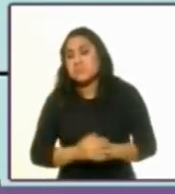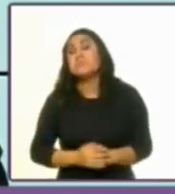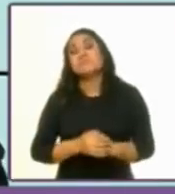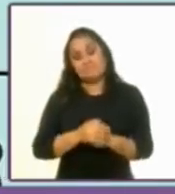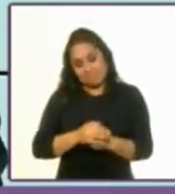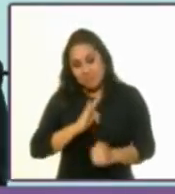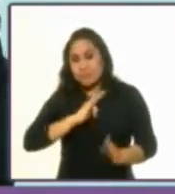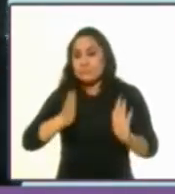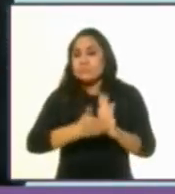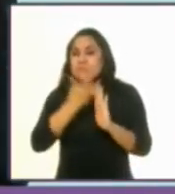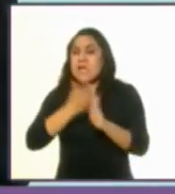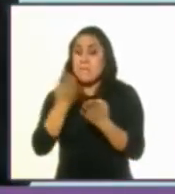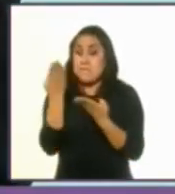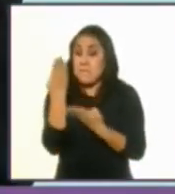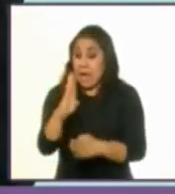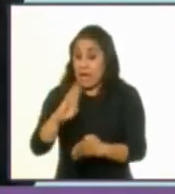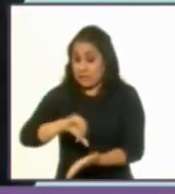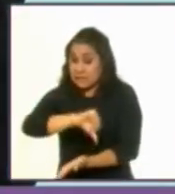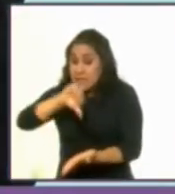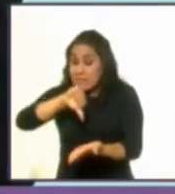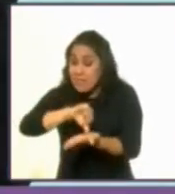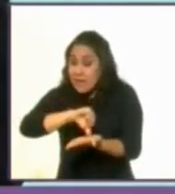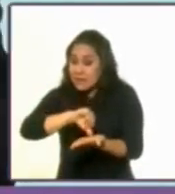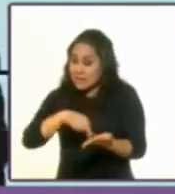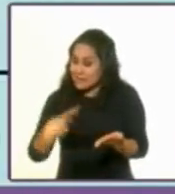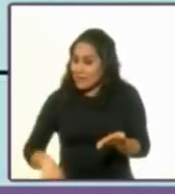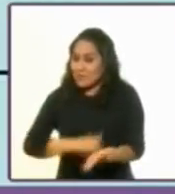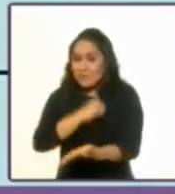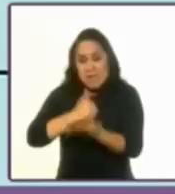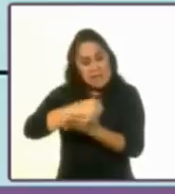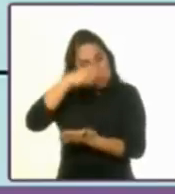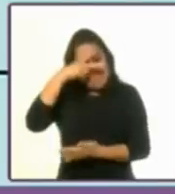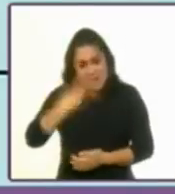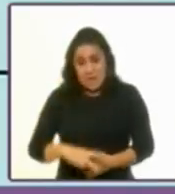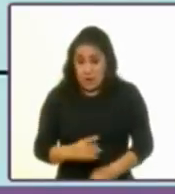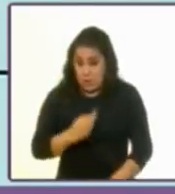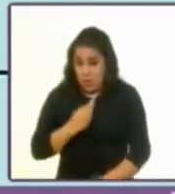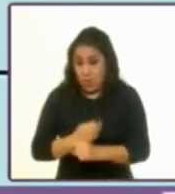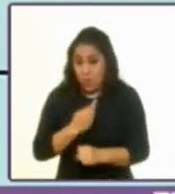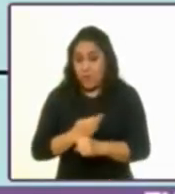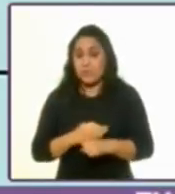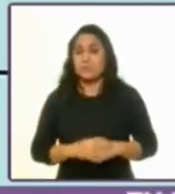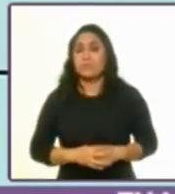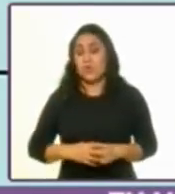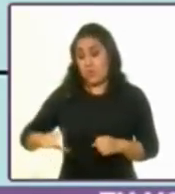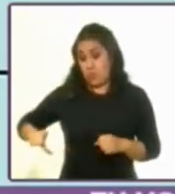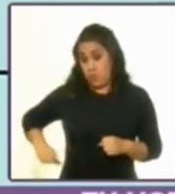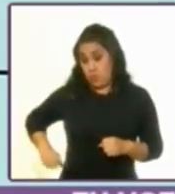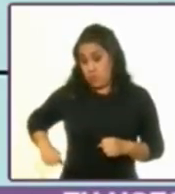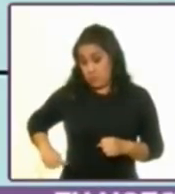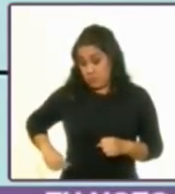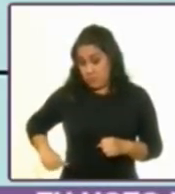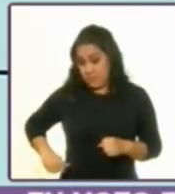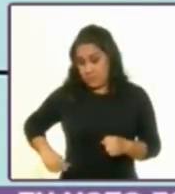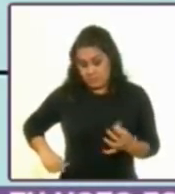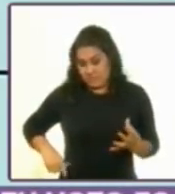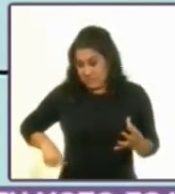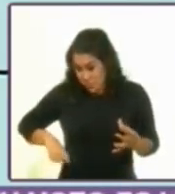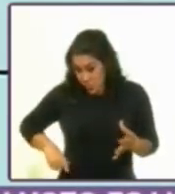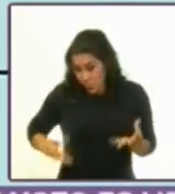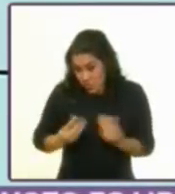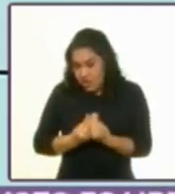construcción del banco central de la ciudad de mexico actualmente el gobierno está gastando